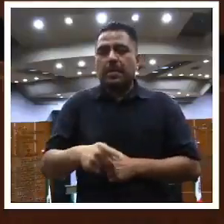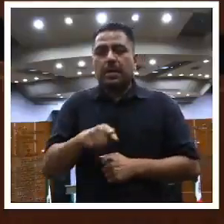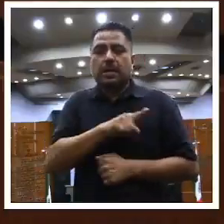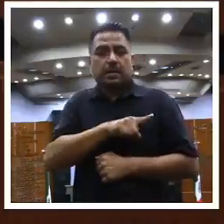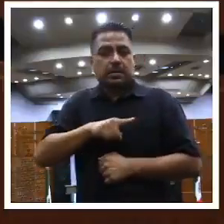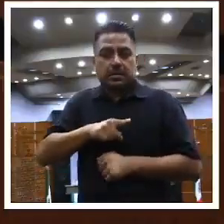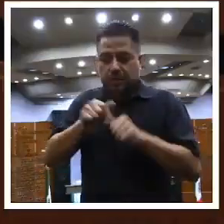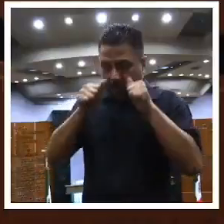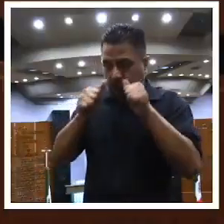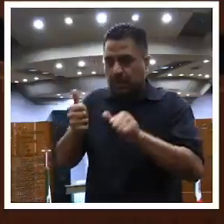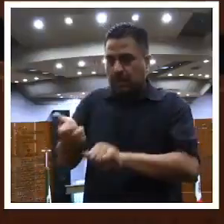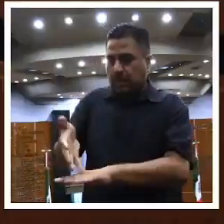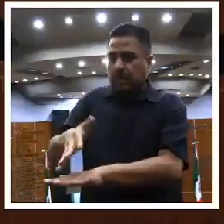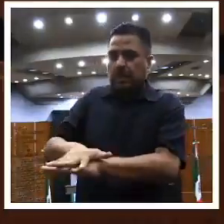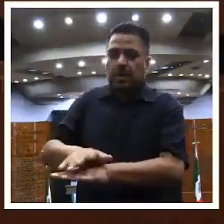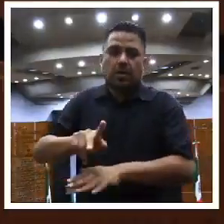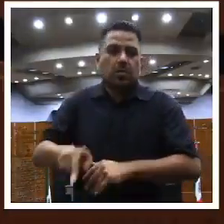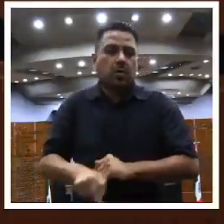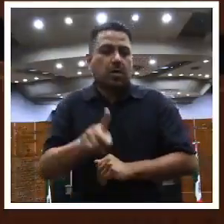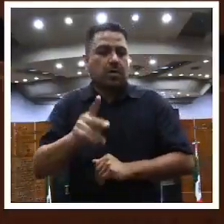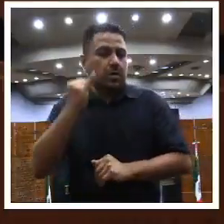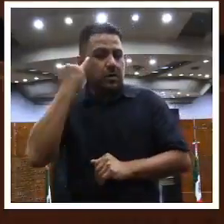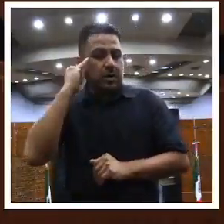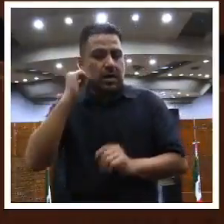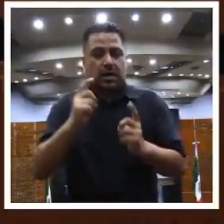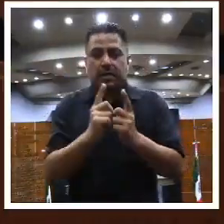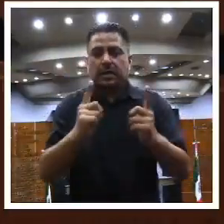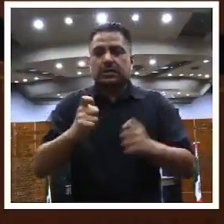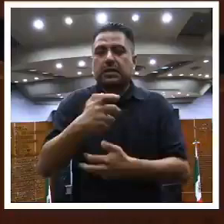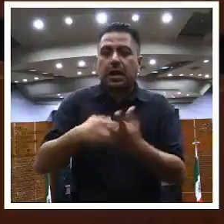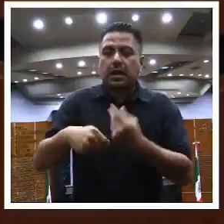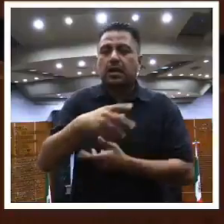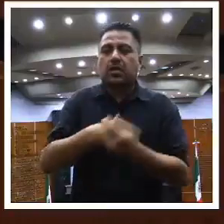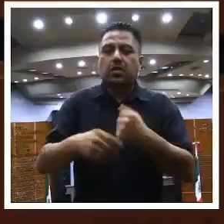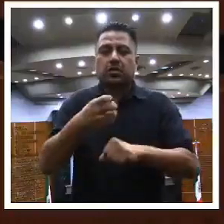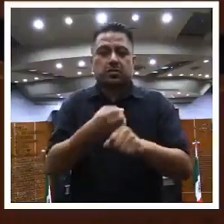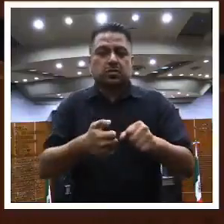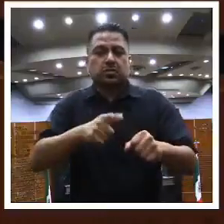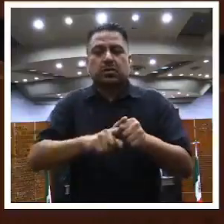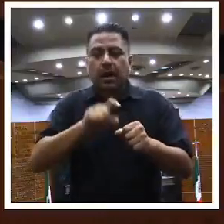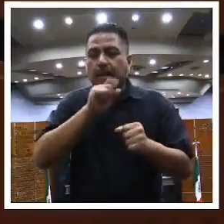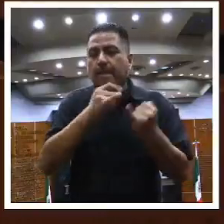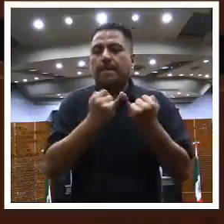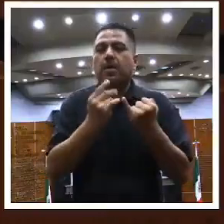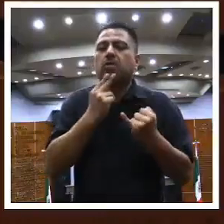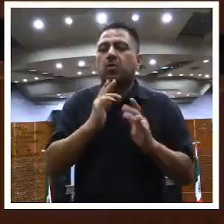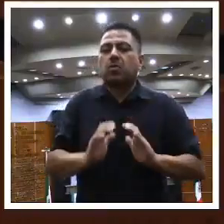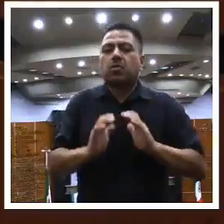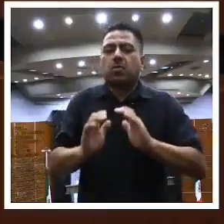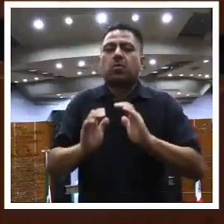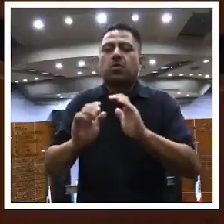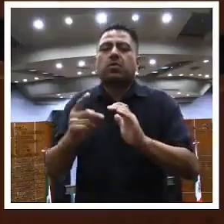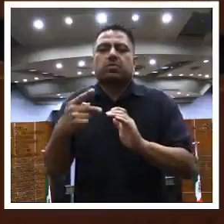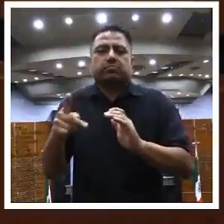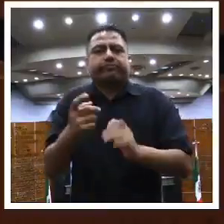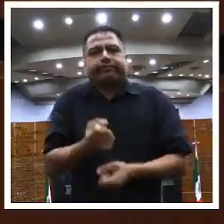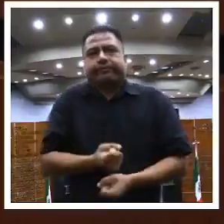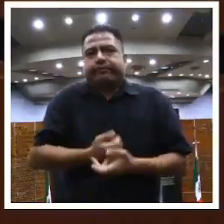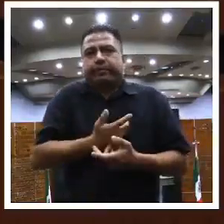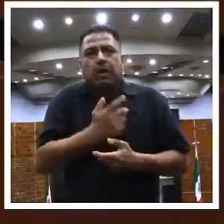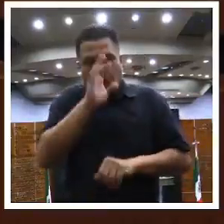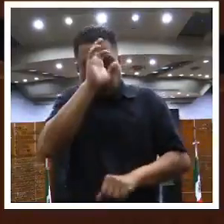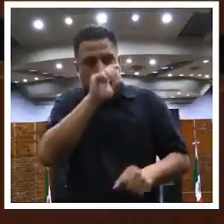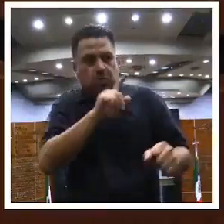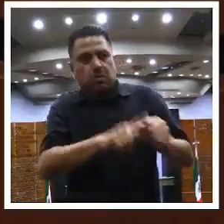proveerán a la incorporación de los pueblos indígenas al desarrollo económico y social y a la preservación y fomento de sus manifestaciones